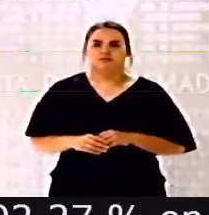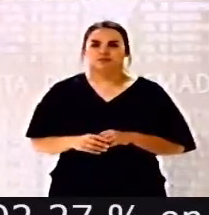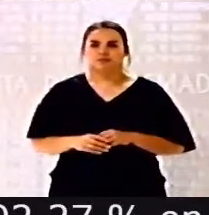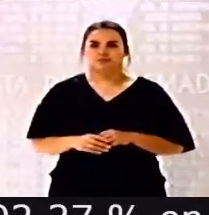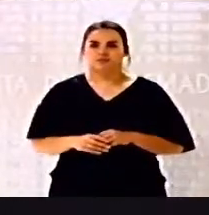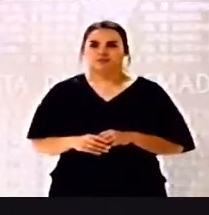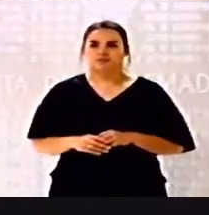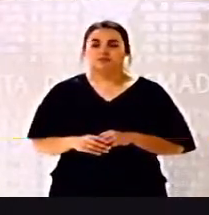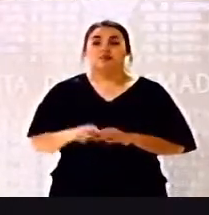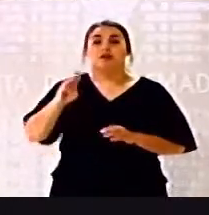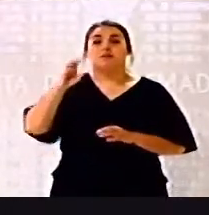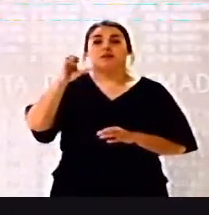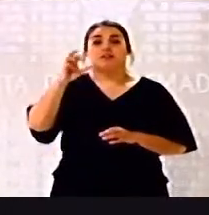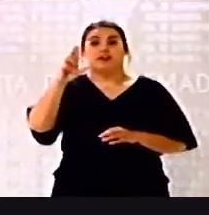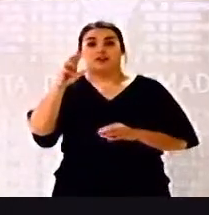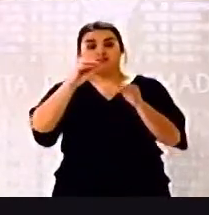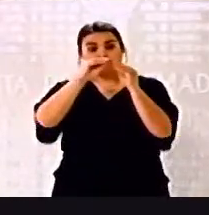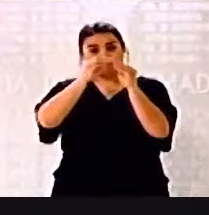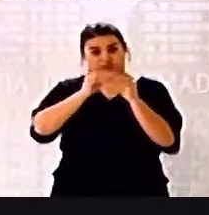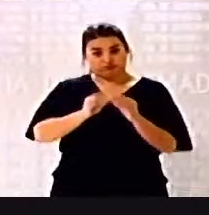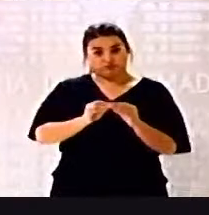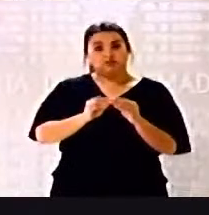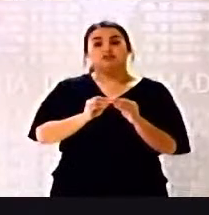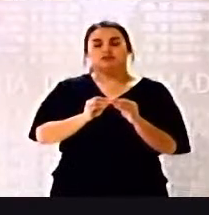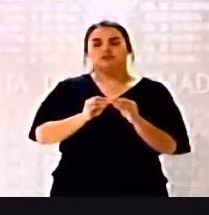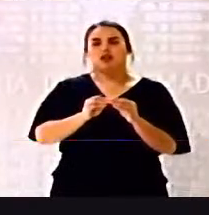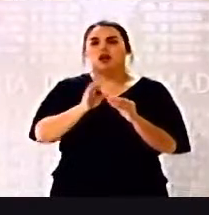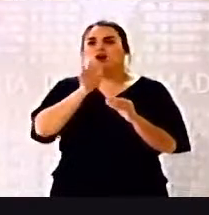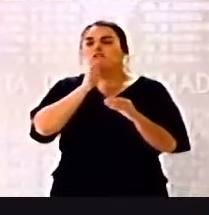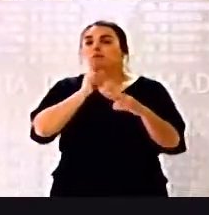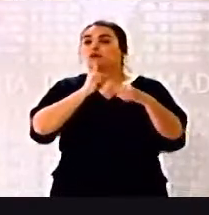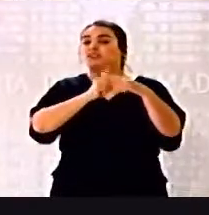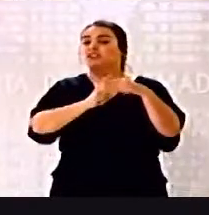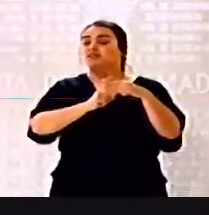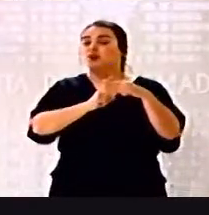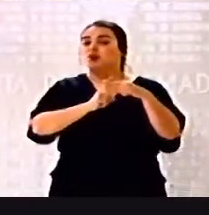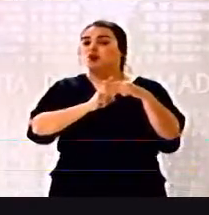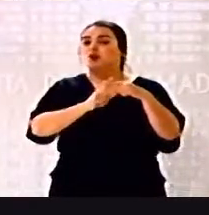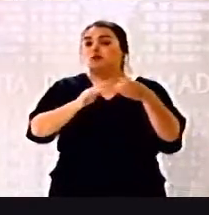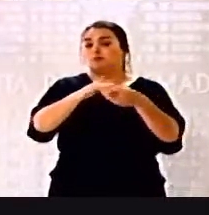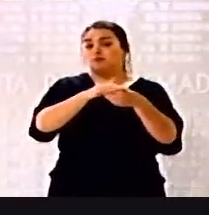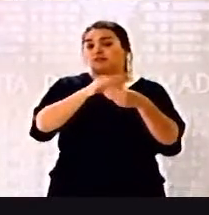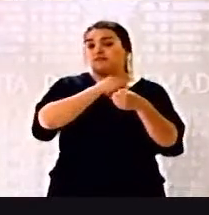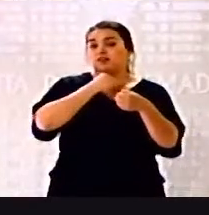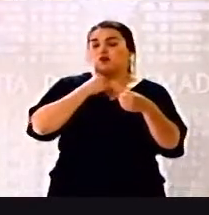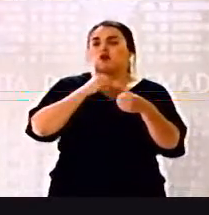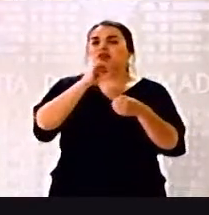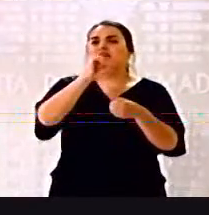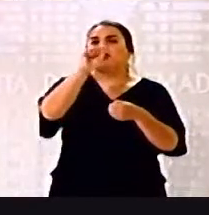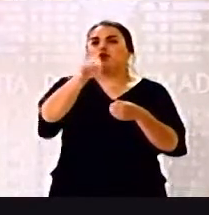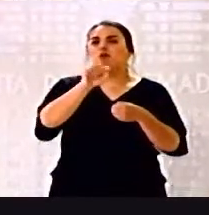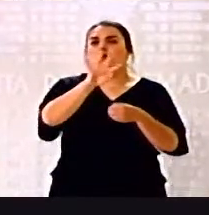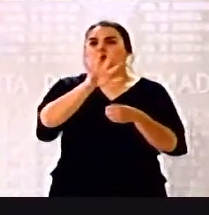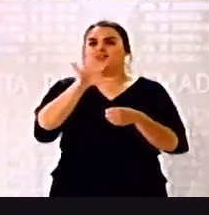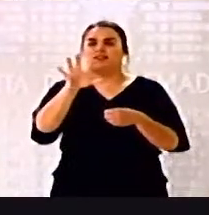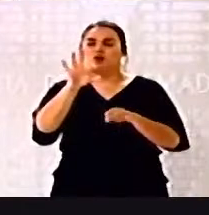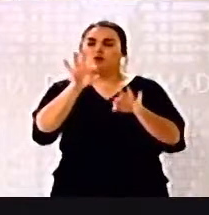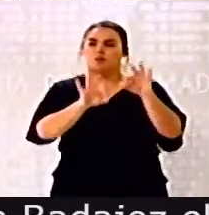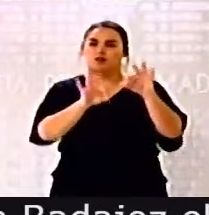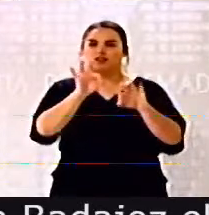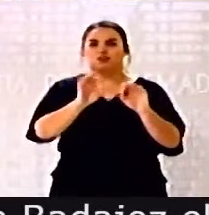De esas PCR realizadas, solamente han dado positivo en el caso de la provincia de Badajoz el